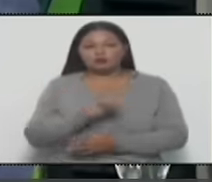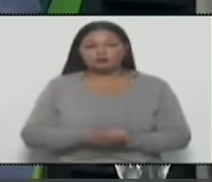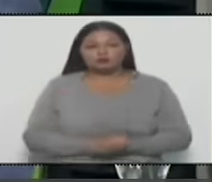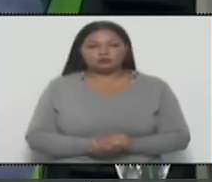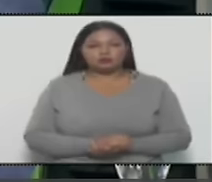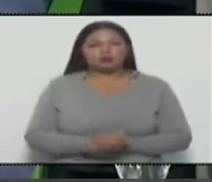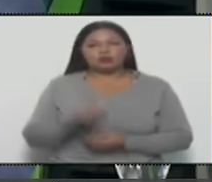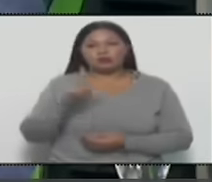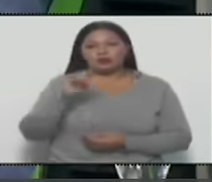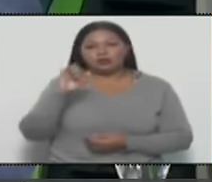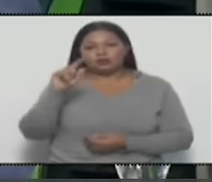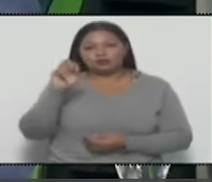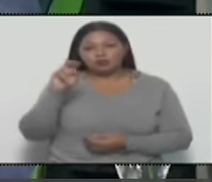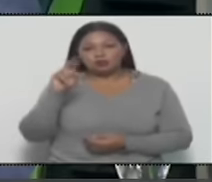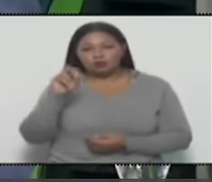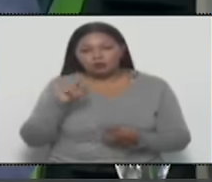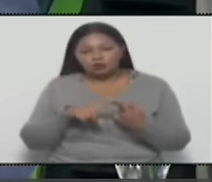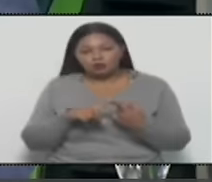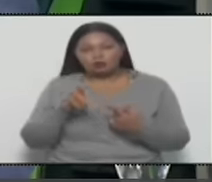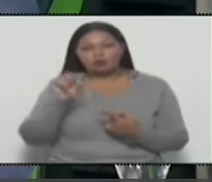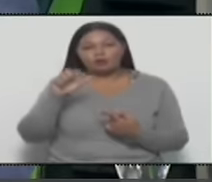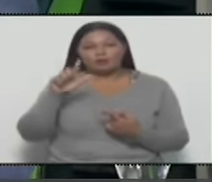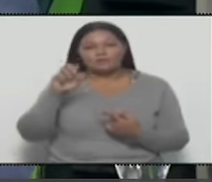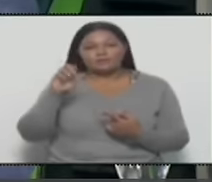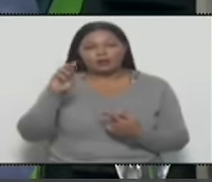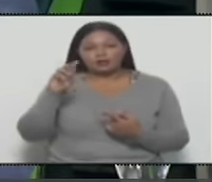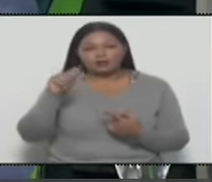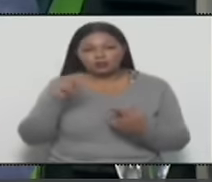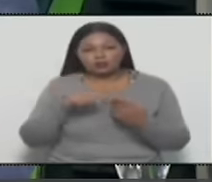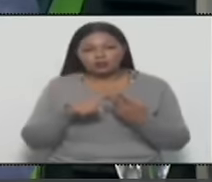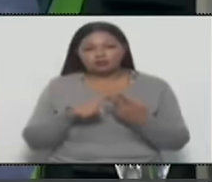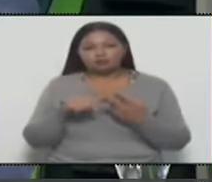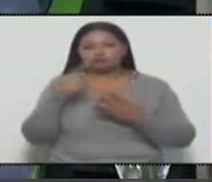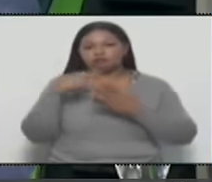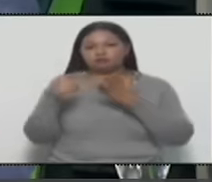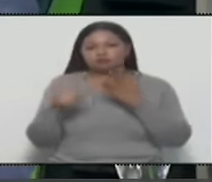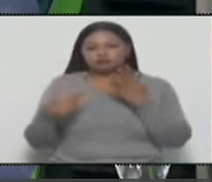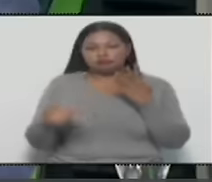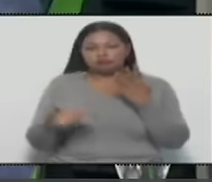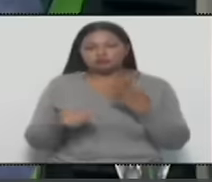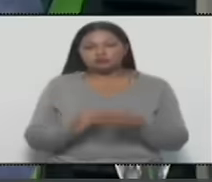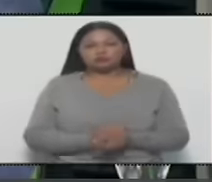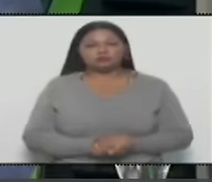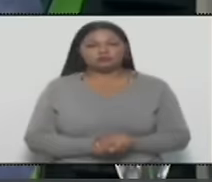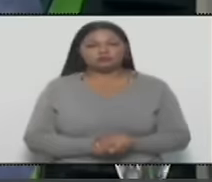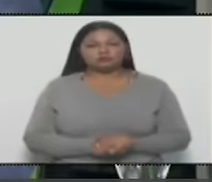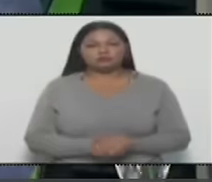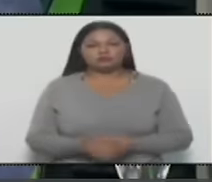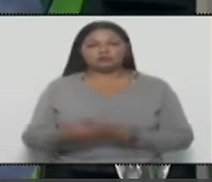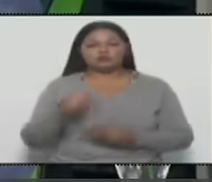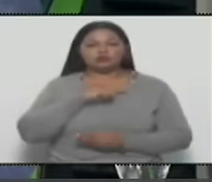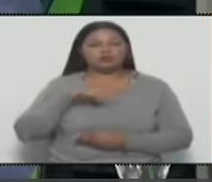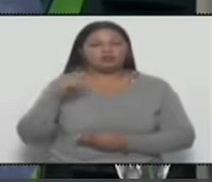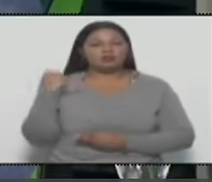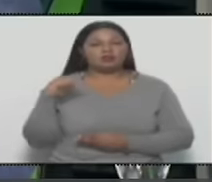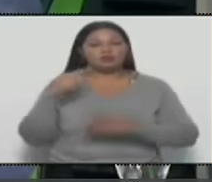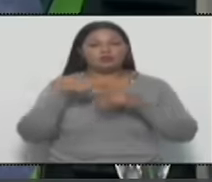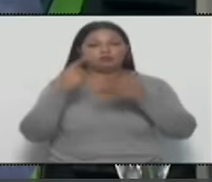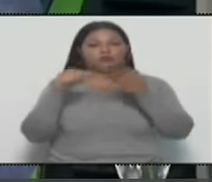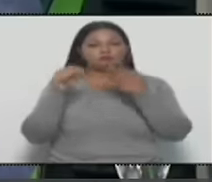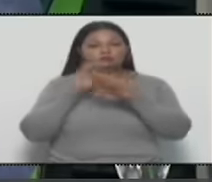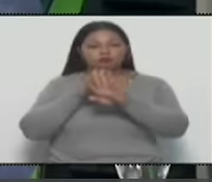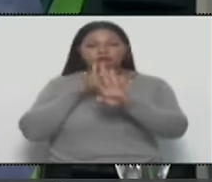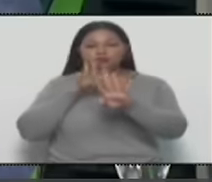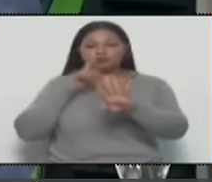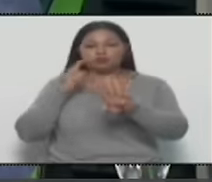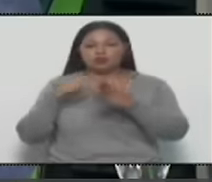litio, el cobalto, el grafito, el tantalio, tierras raras. Nosotros tenemos gran cantidad de